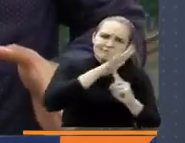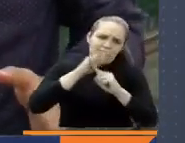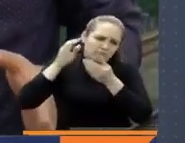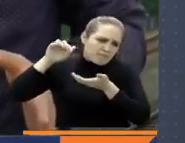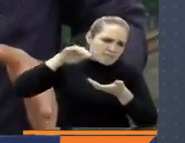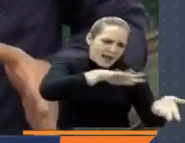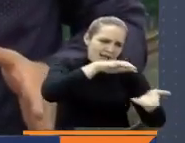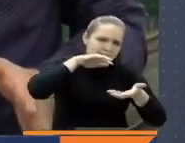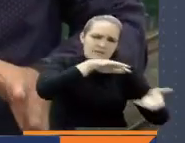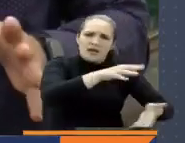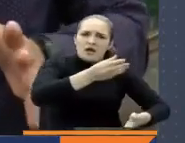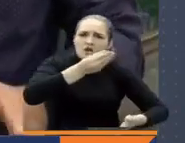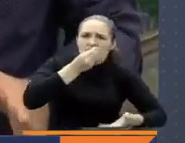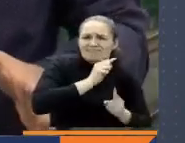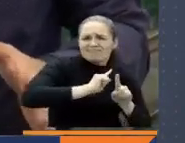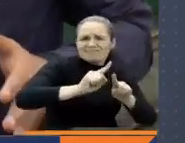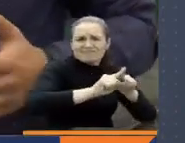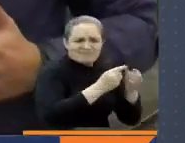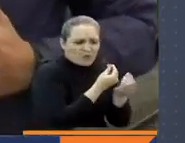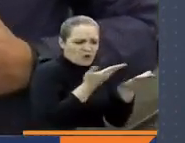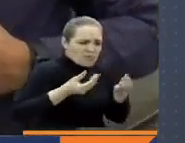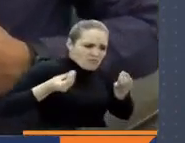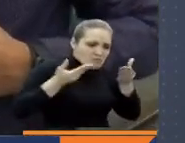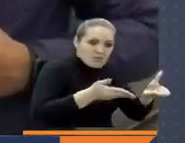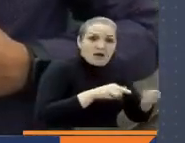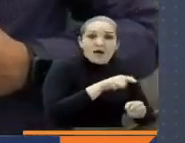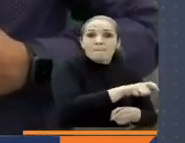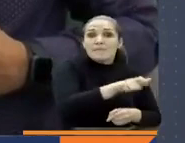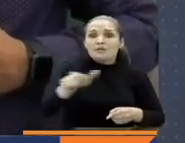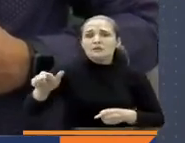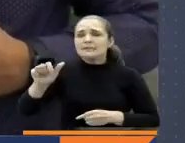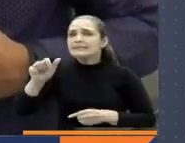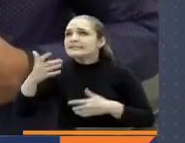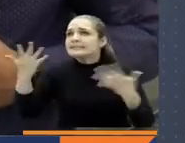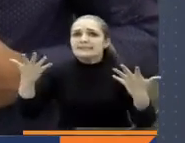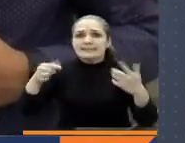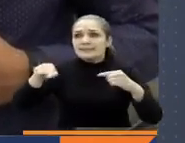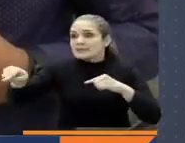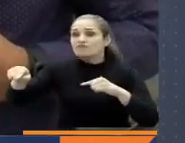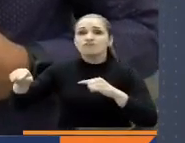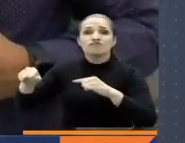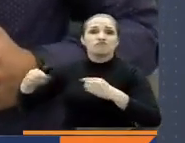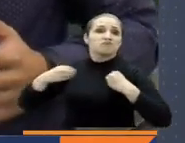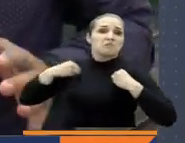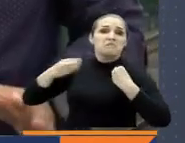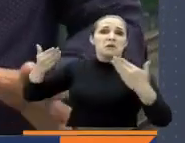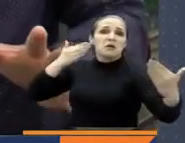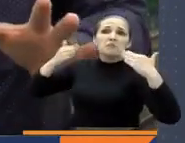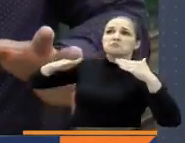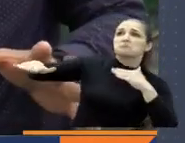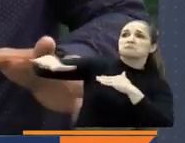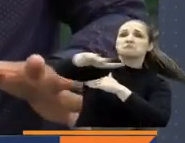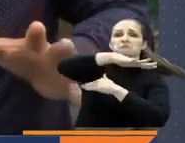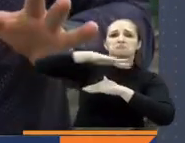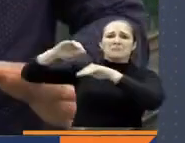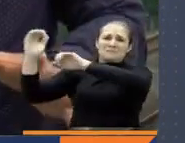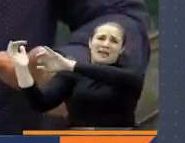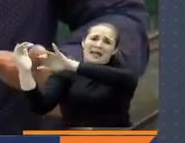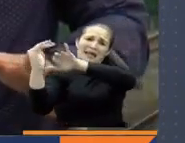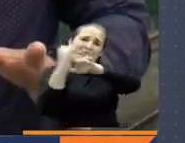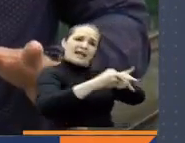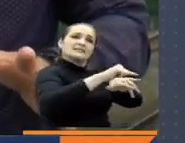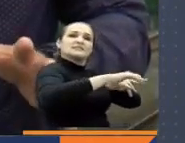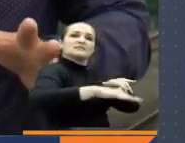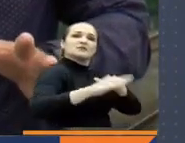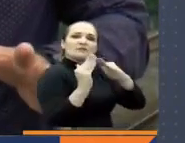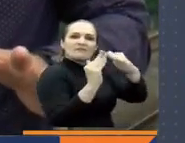víveres para todas estas personas que se han tenido que desplazar por este conflicto al casco urbano del municipio de Ituango. También tenemos un reporte por parte